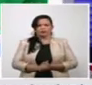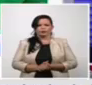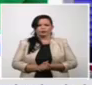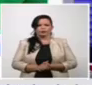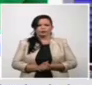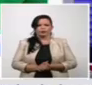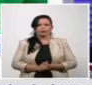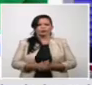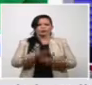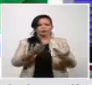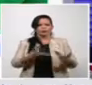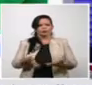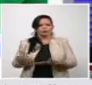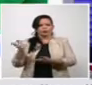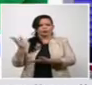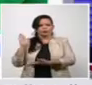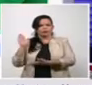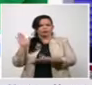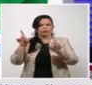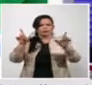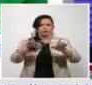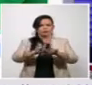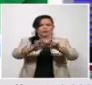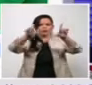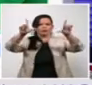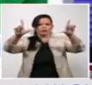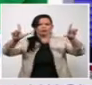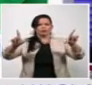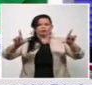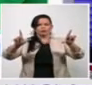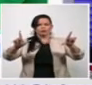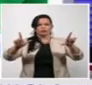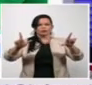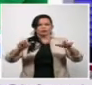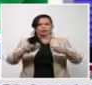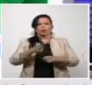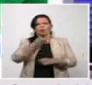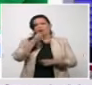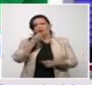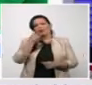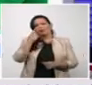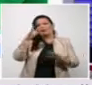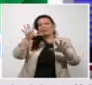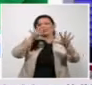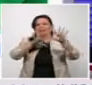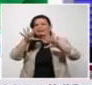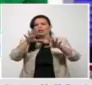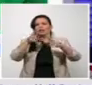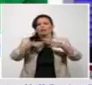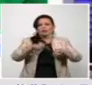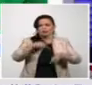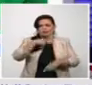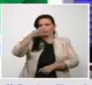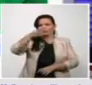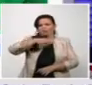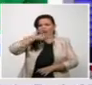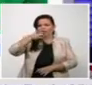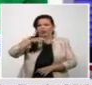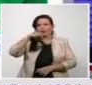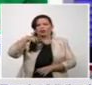pantalla que creo que por la claridad no se va a ver mucho, pero trataré de explicarle, donde se analiza la mortalidad por